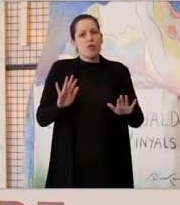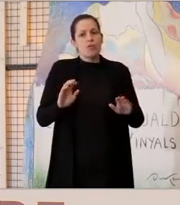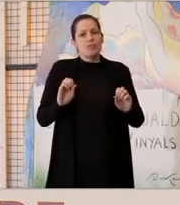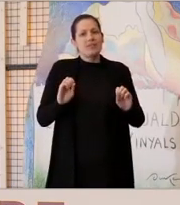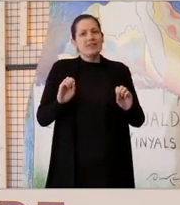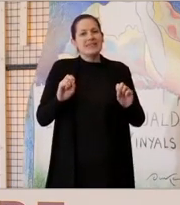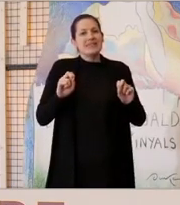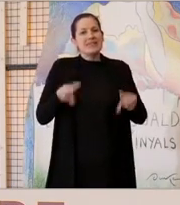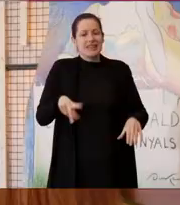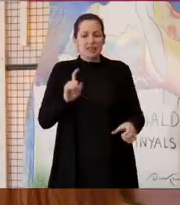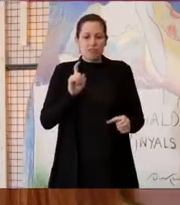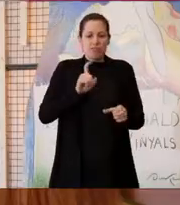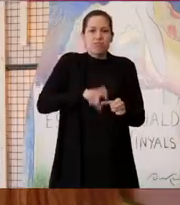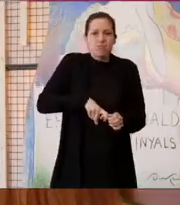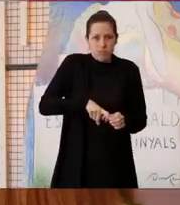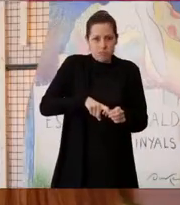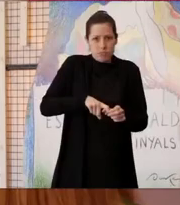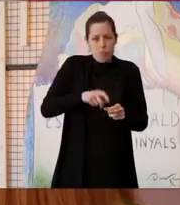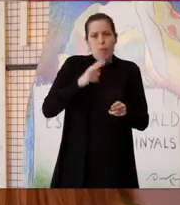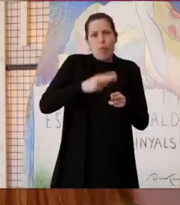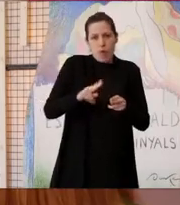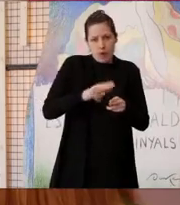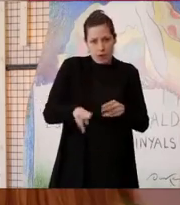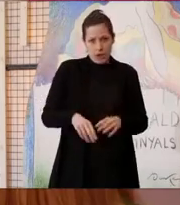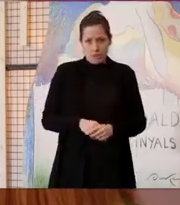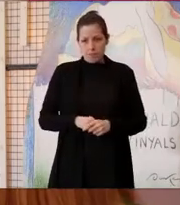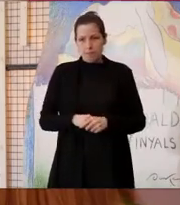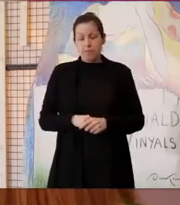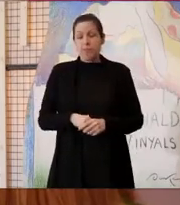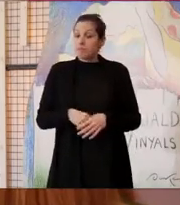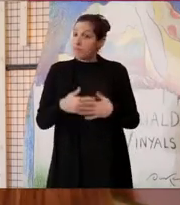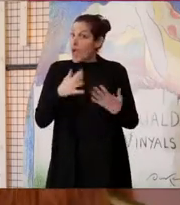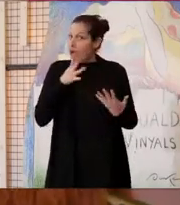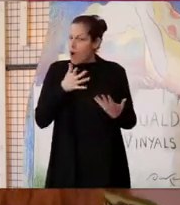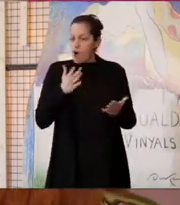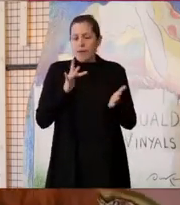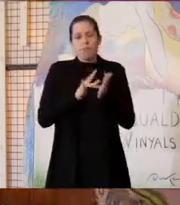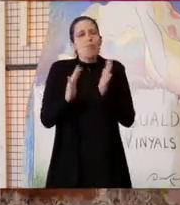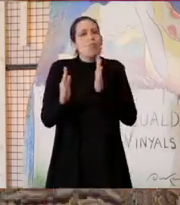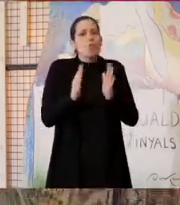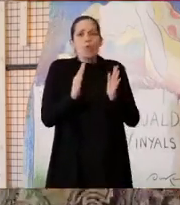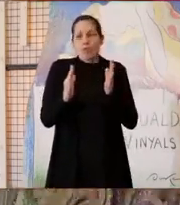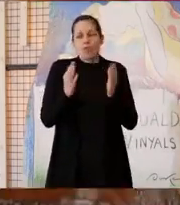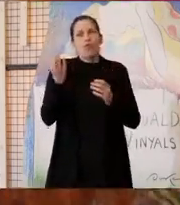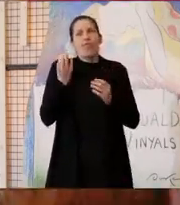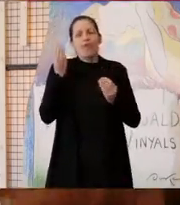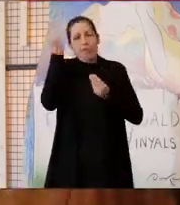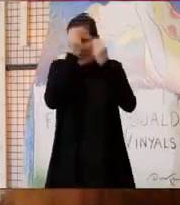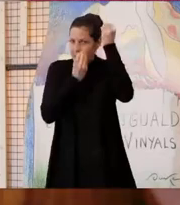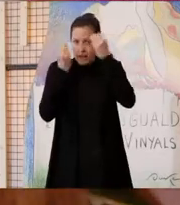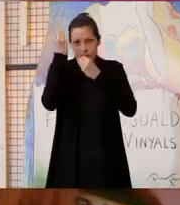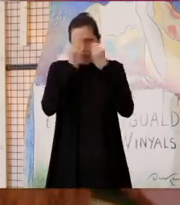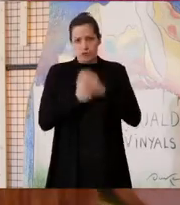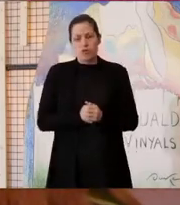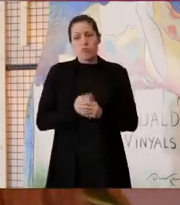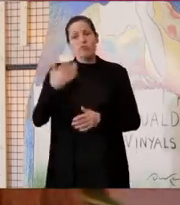es que por eso digo que estamos como momentos de muchísimas reflexión no Carmela insiste